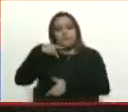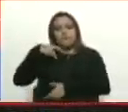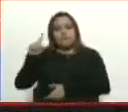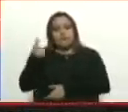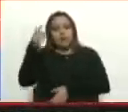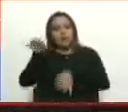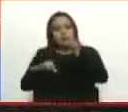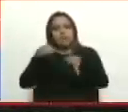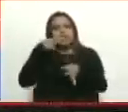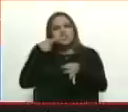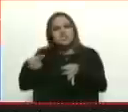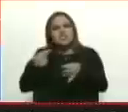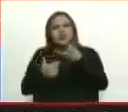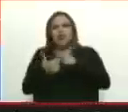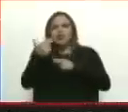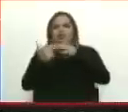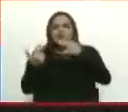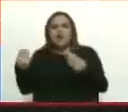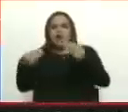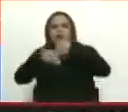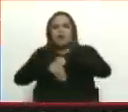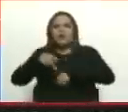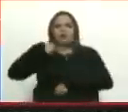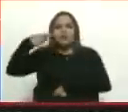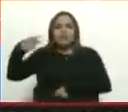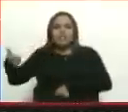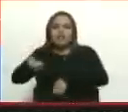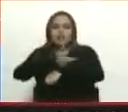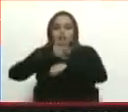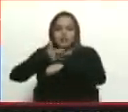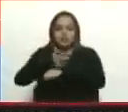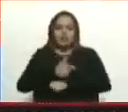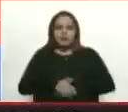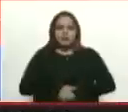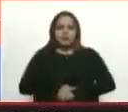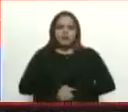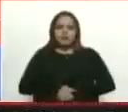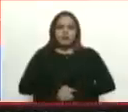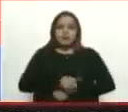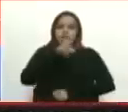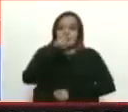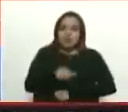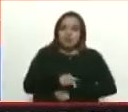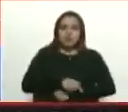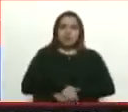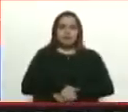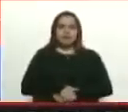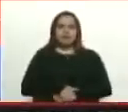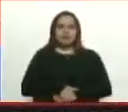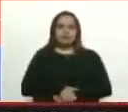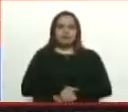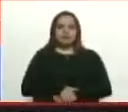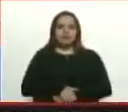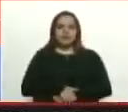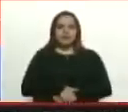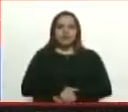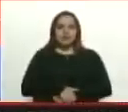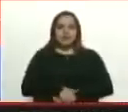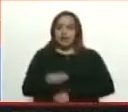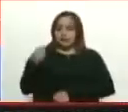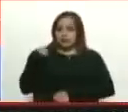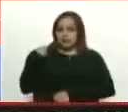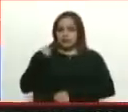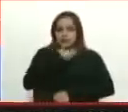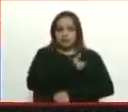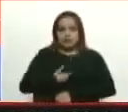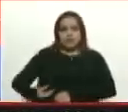una construcción común de política de Estado. Y por otro lado, también mencionarle que el presidente